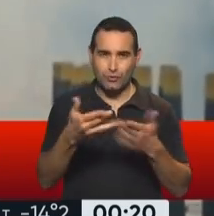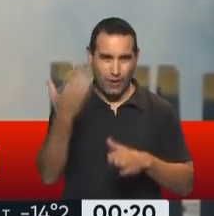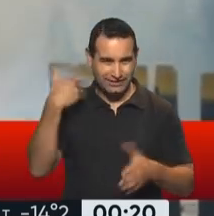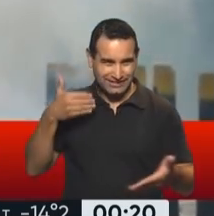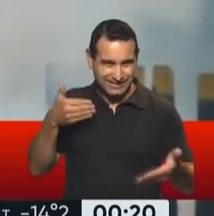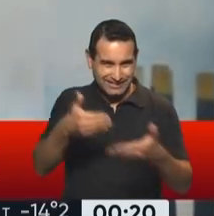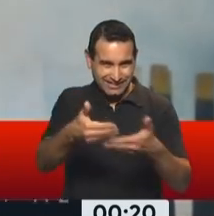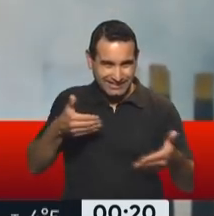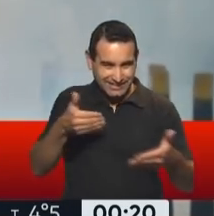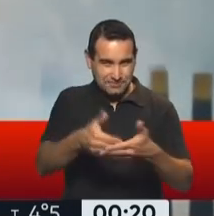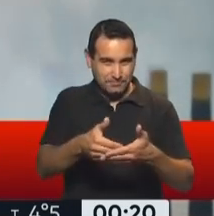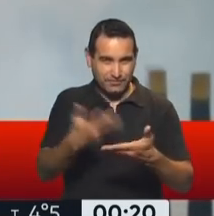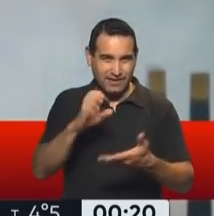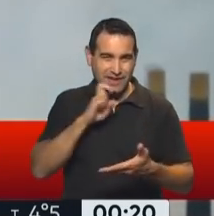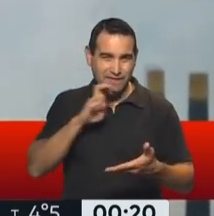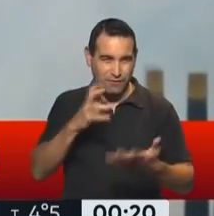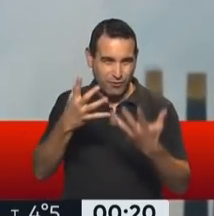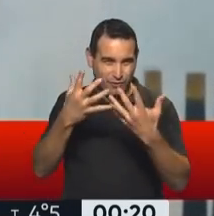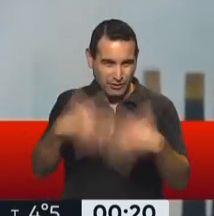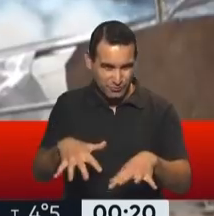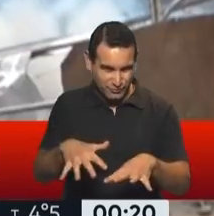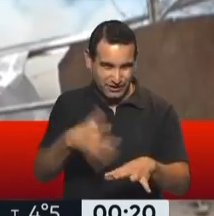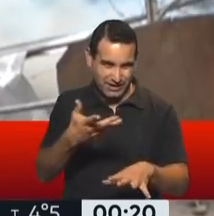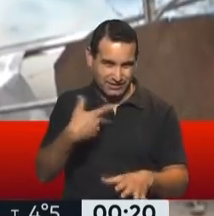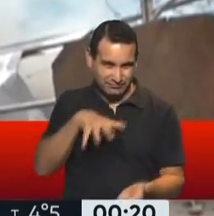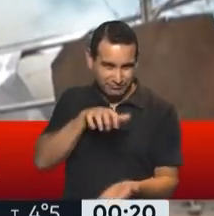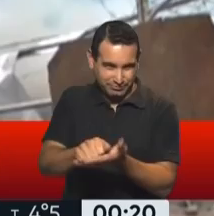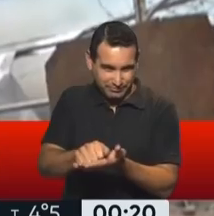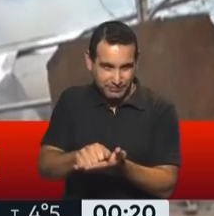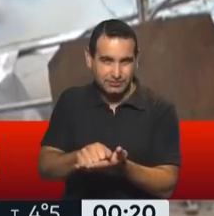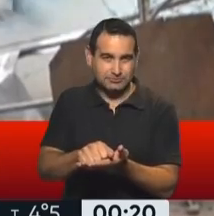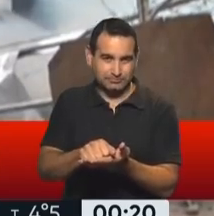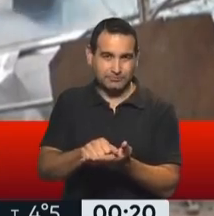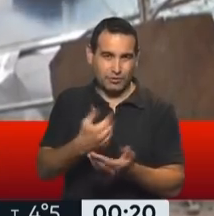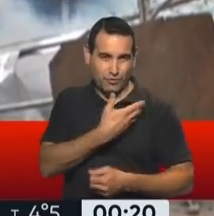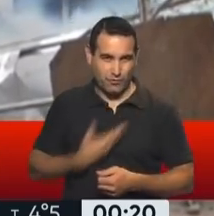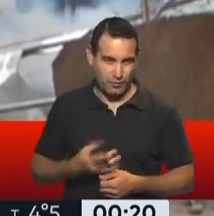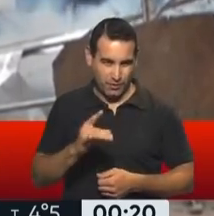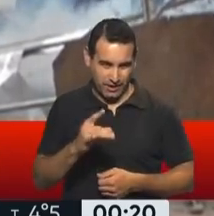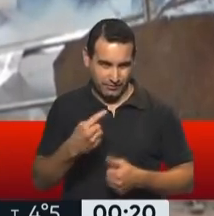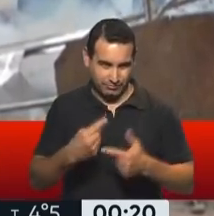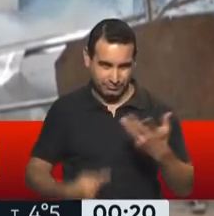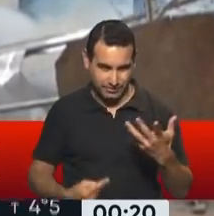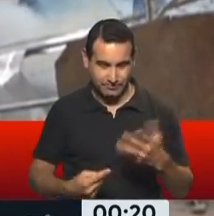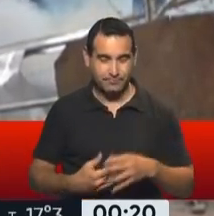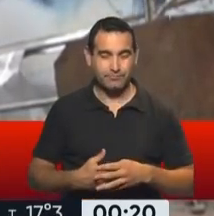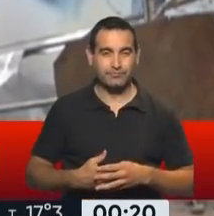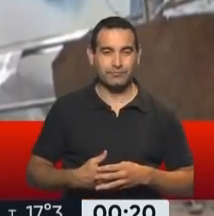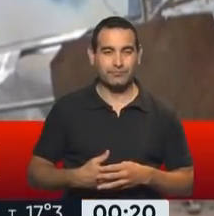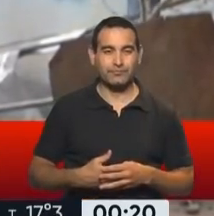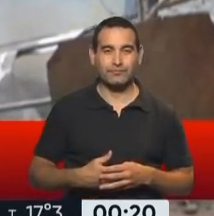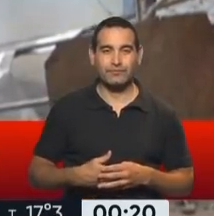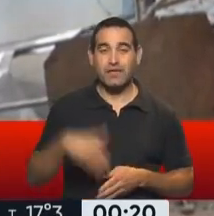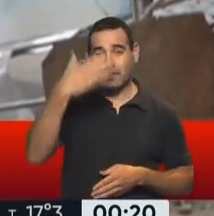dieron antes de el golpe de Estado en Bolivia, la renuncia por la fuerza de Evo Morales y después